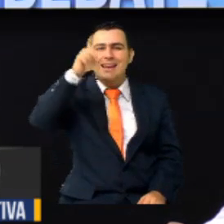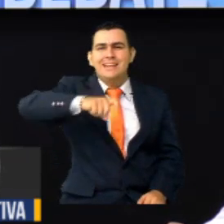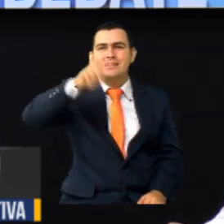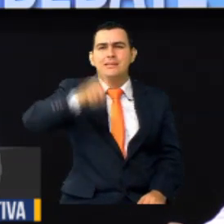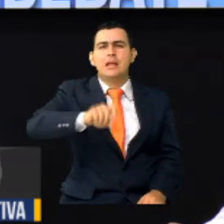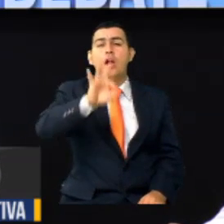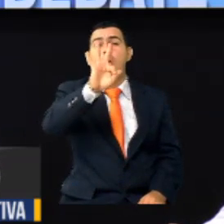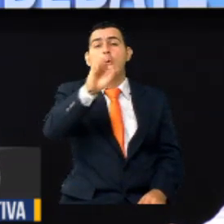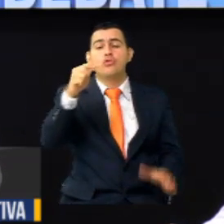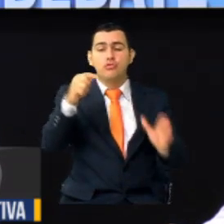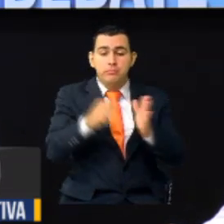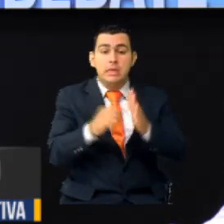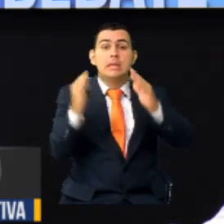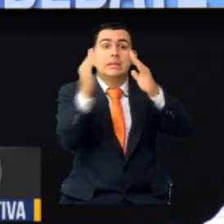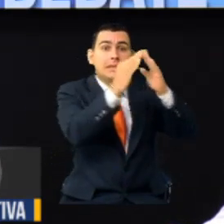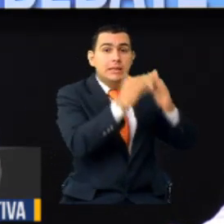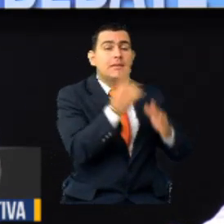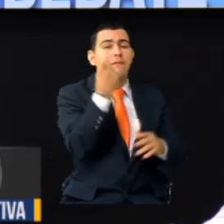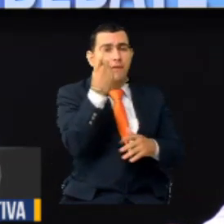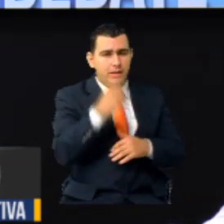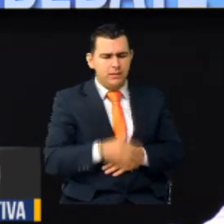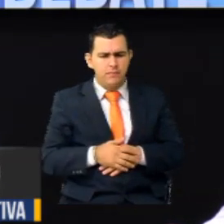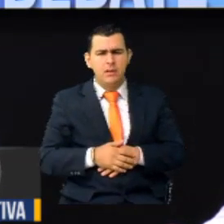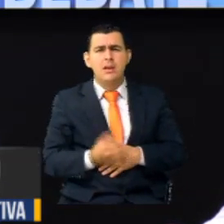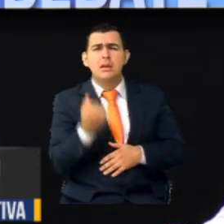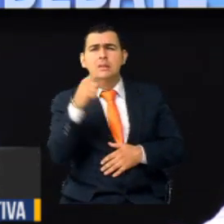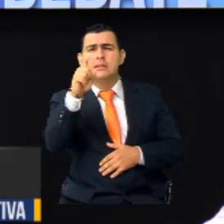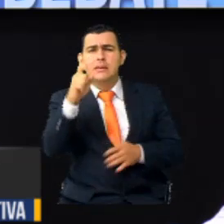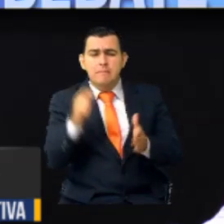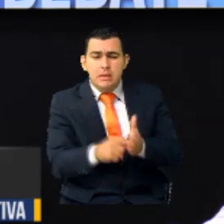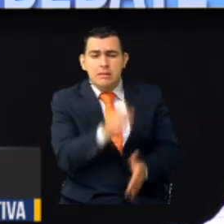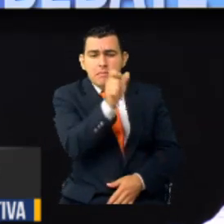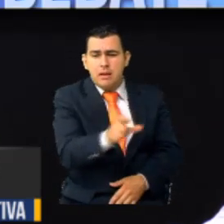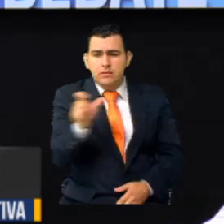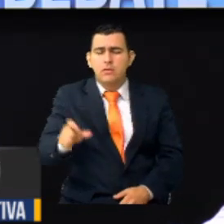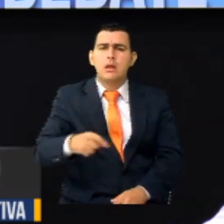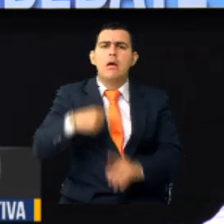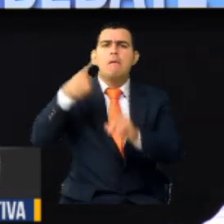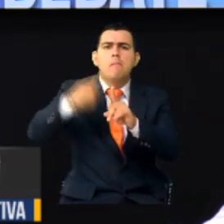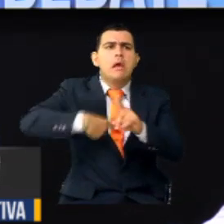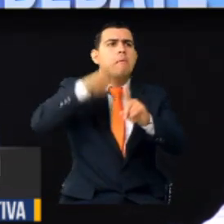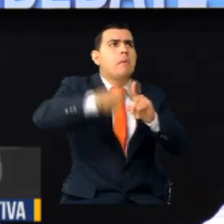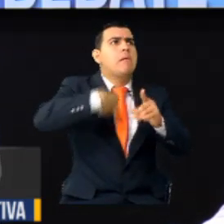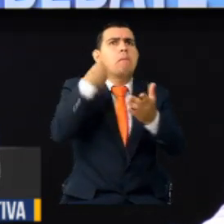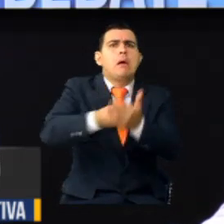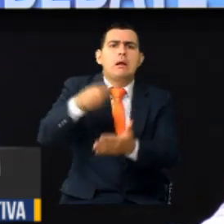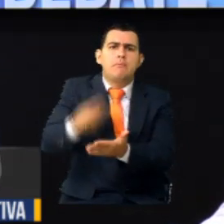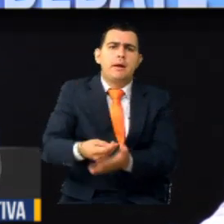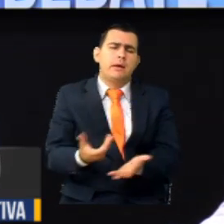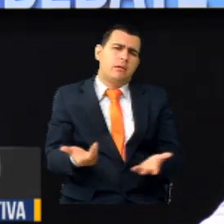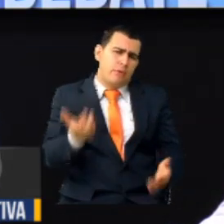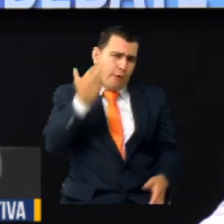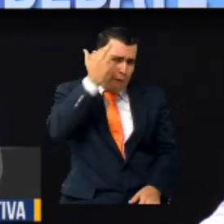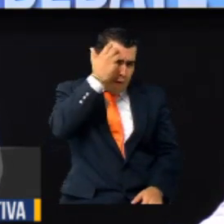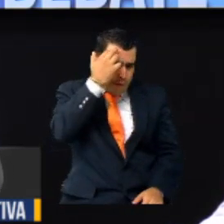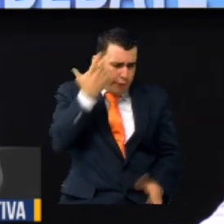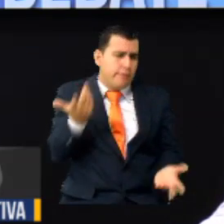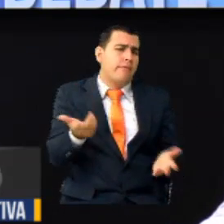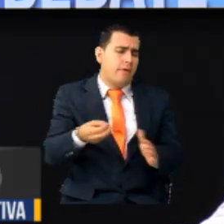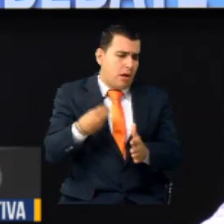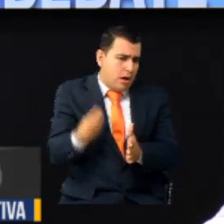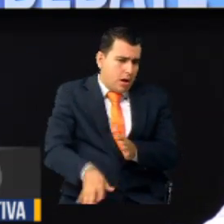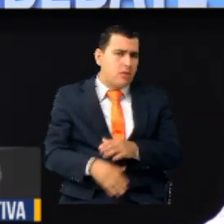también, por supuesto, más de 16.000 personas que hoy pagan arriendo, que también deben ser cobijadas, y por supuesto tenemos que garantizar de